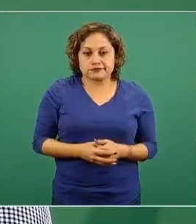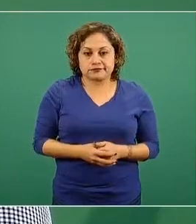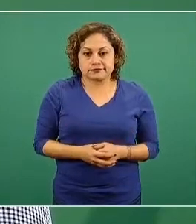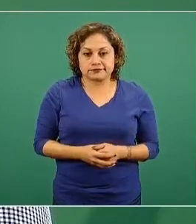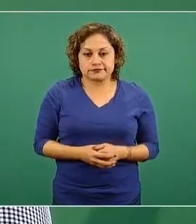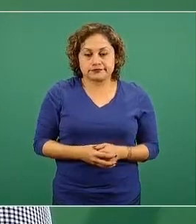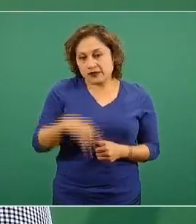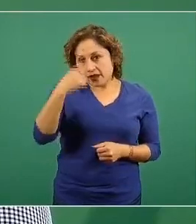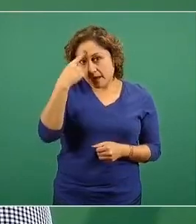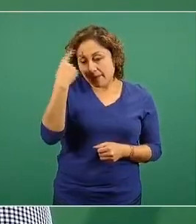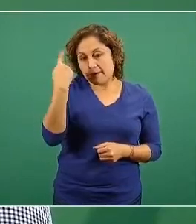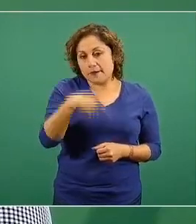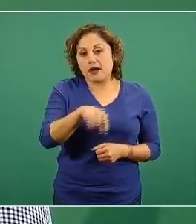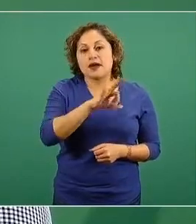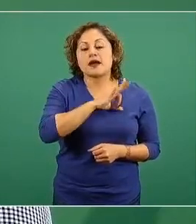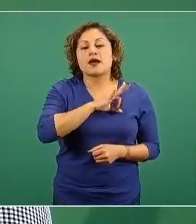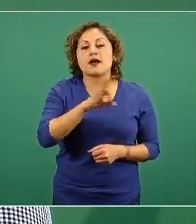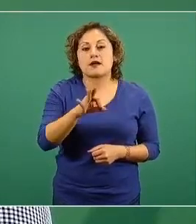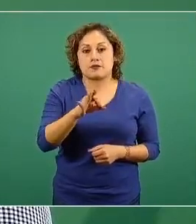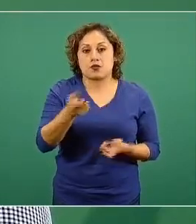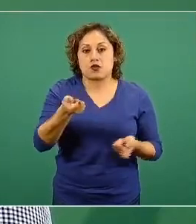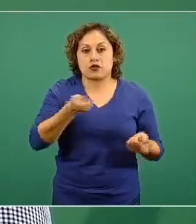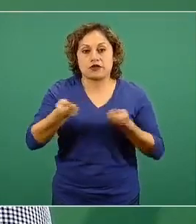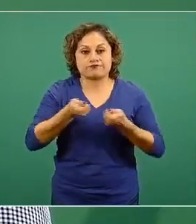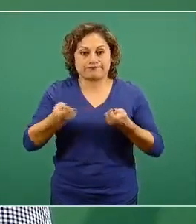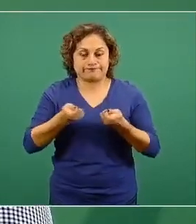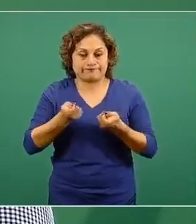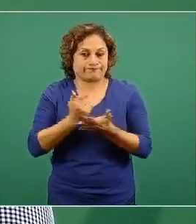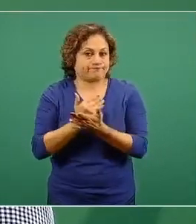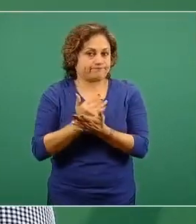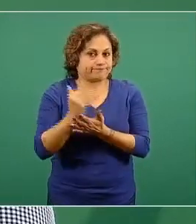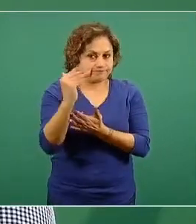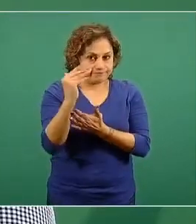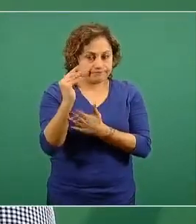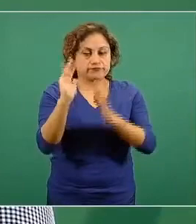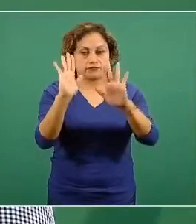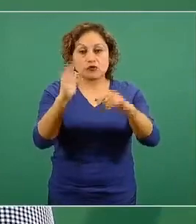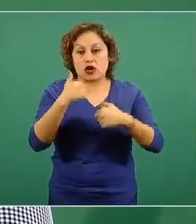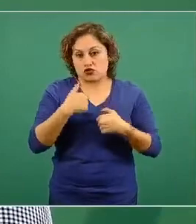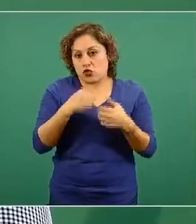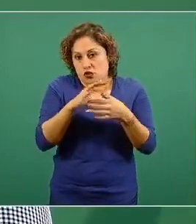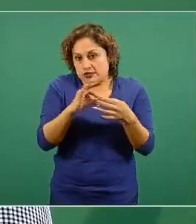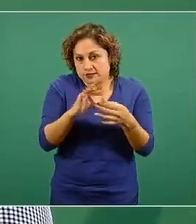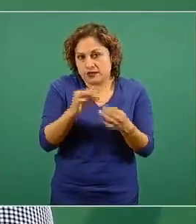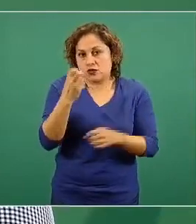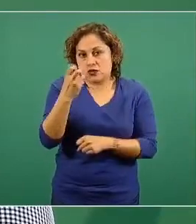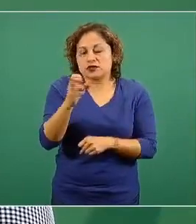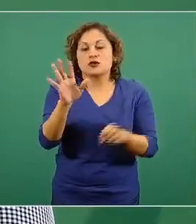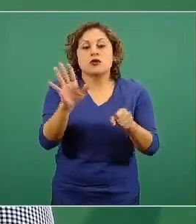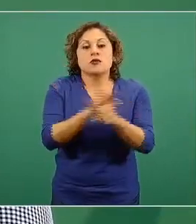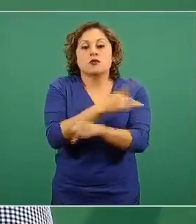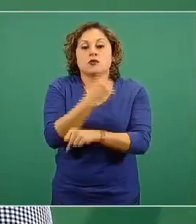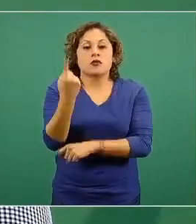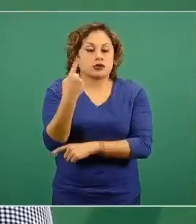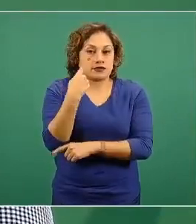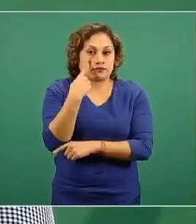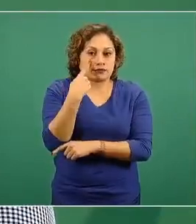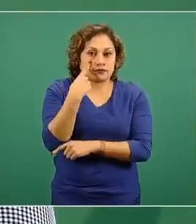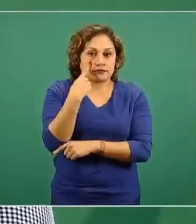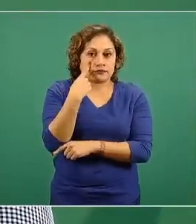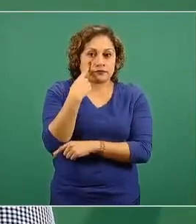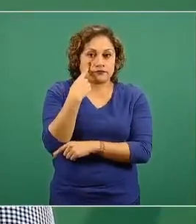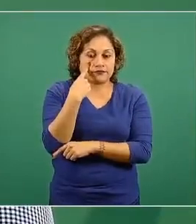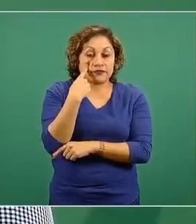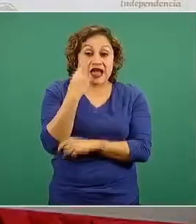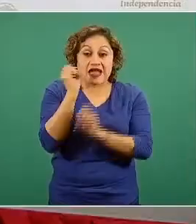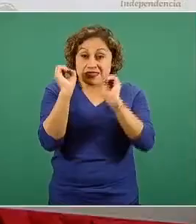un control, digamos, lo excesivo de lo que pudiera suceder. Lo comento de esta manera porque no es necesario en un momento